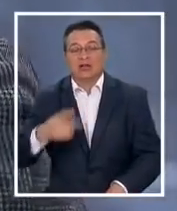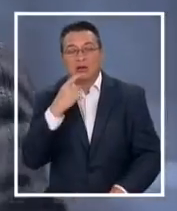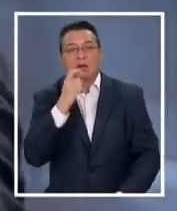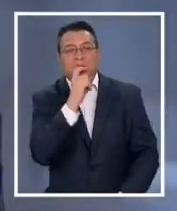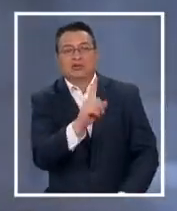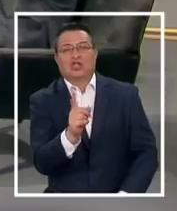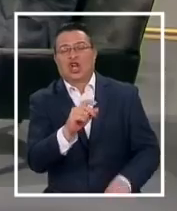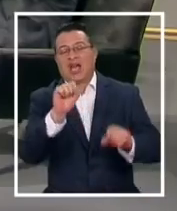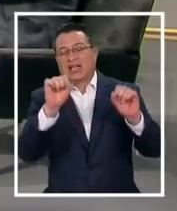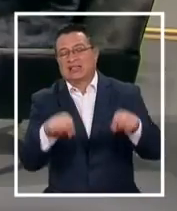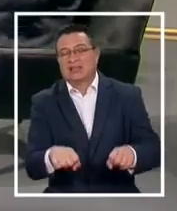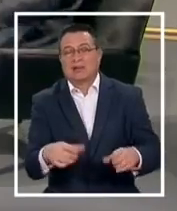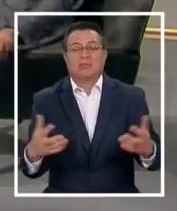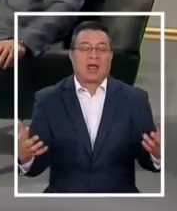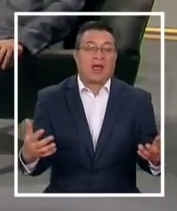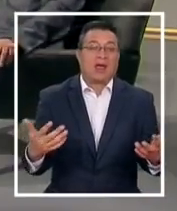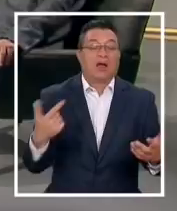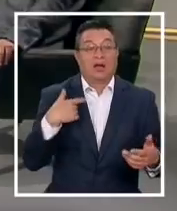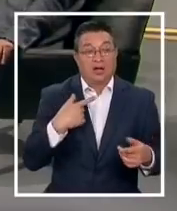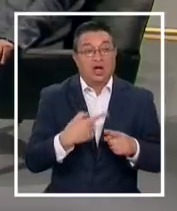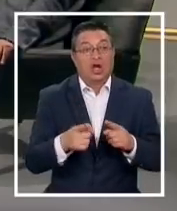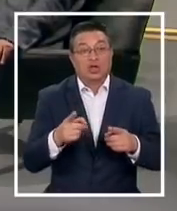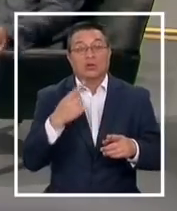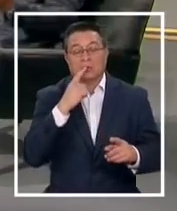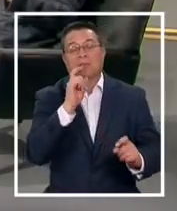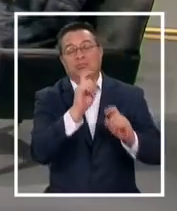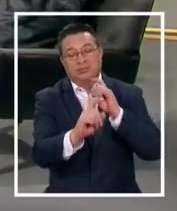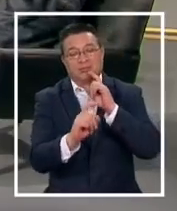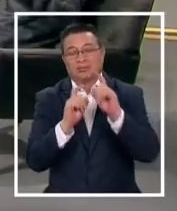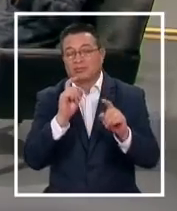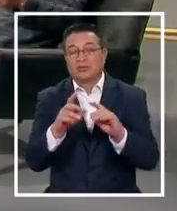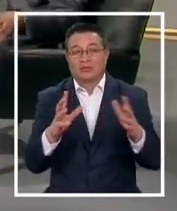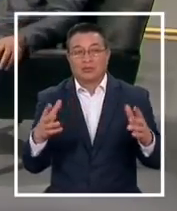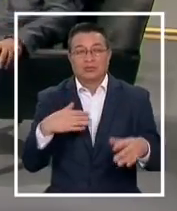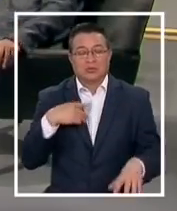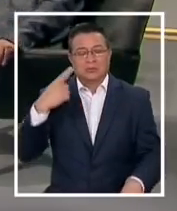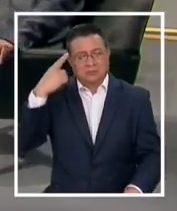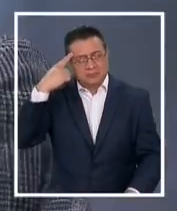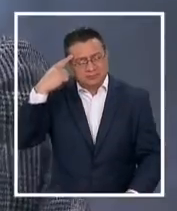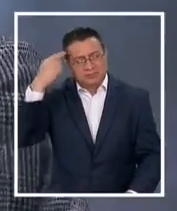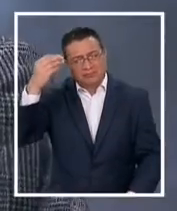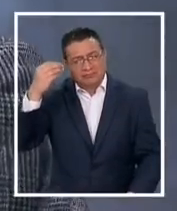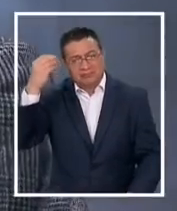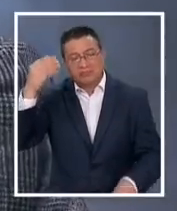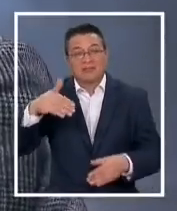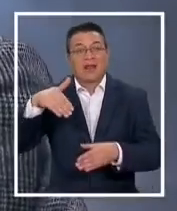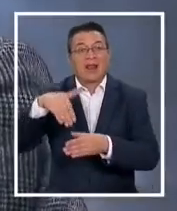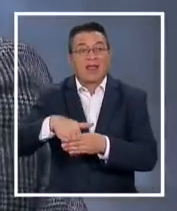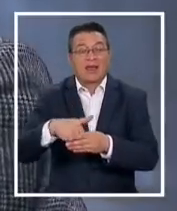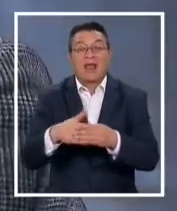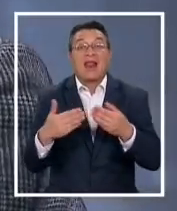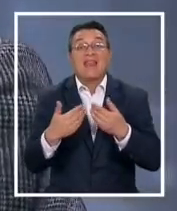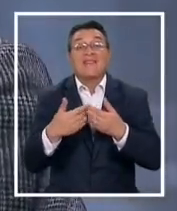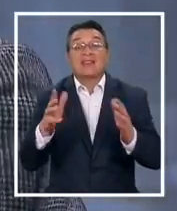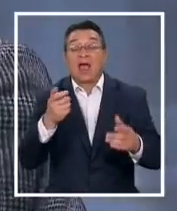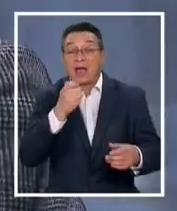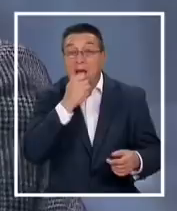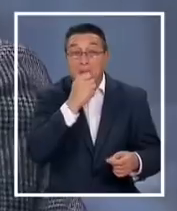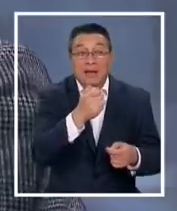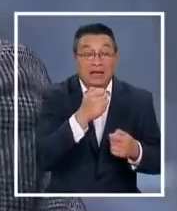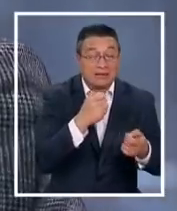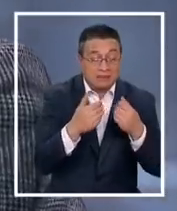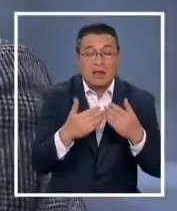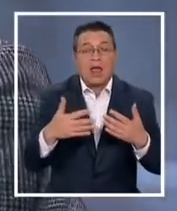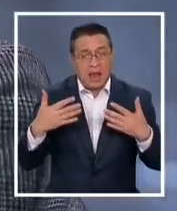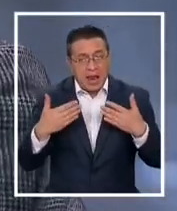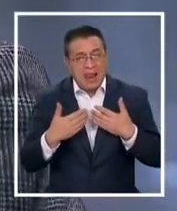qué le parece? Está el tema hoy día de la parodia. Yo pensé toda la tarde. La libertad de prensa y expresión para mí es